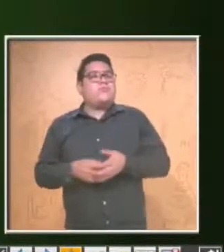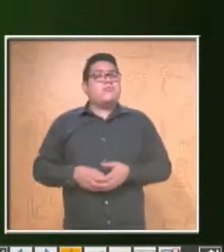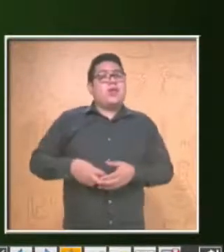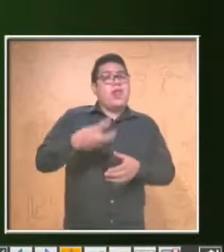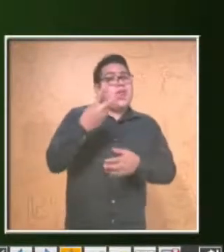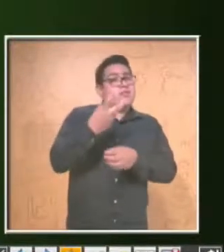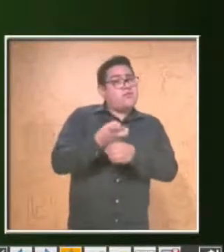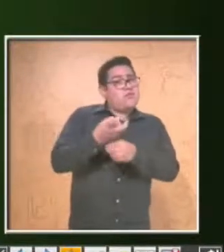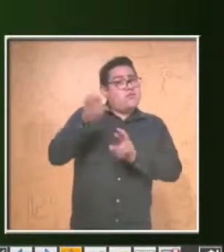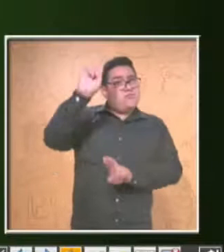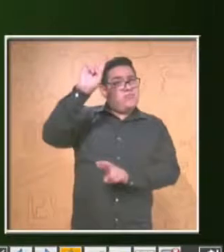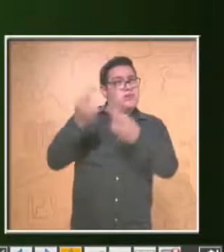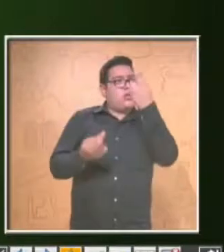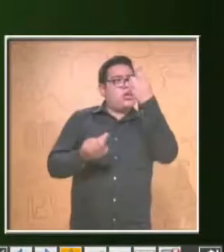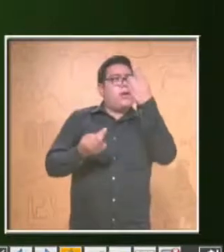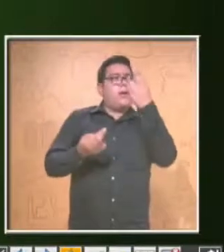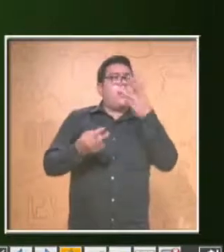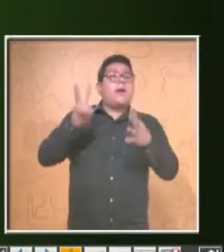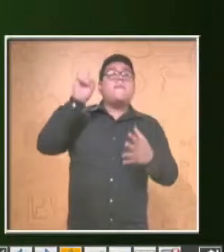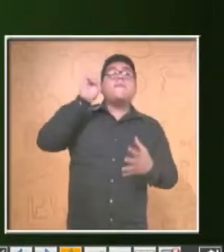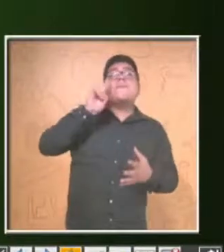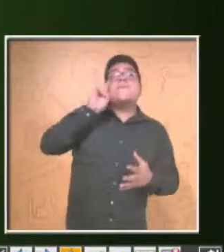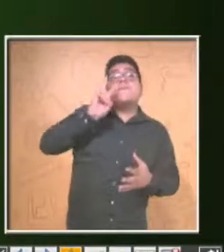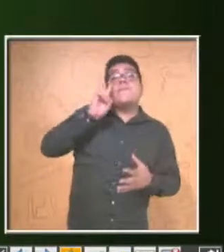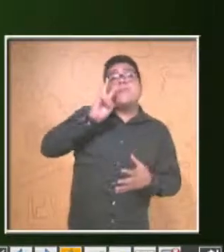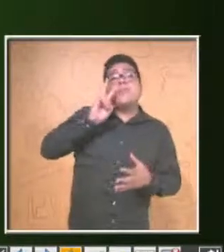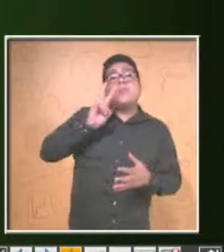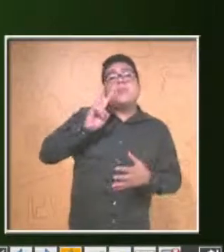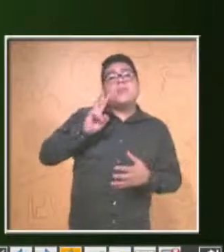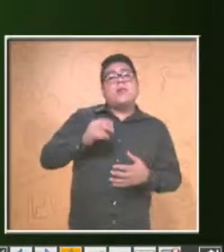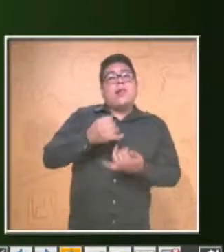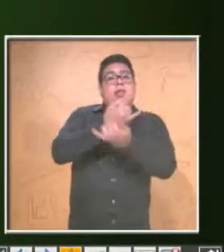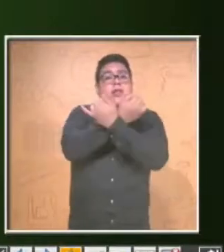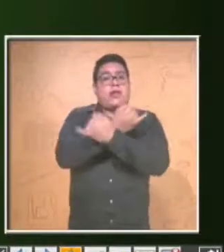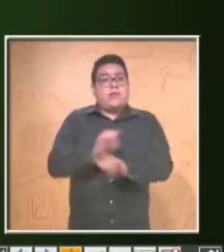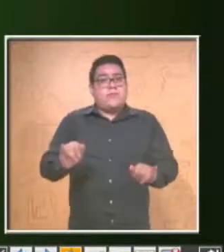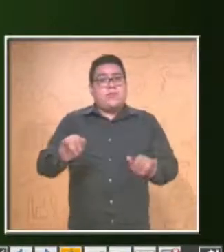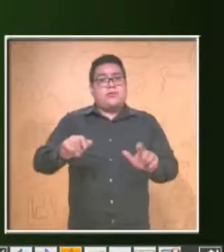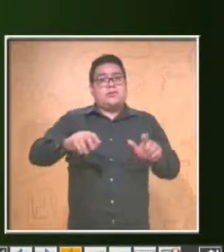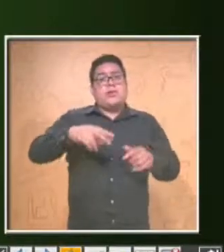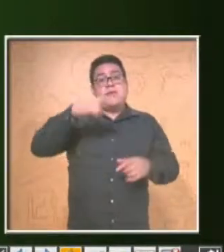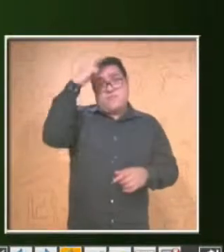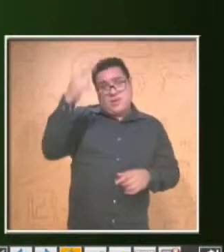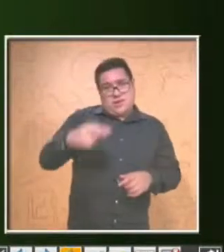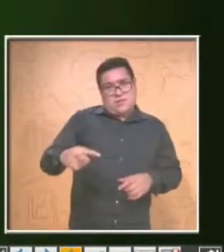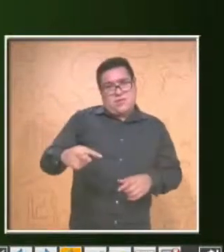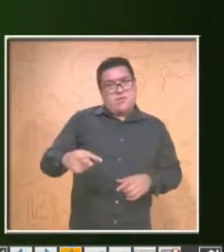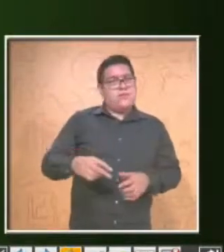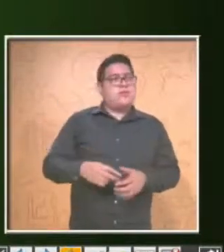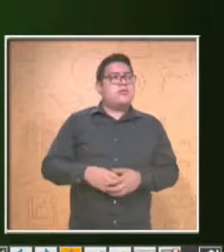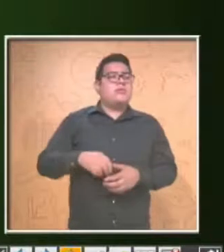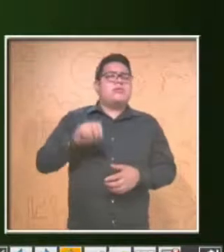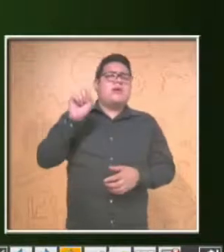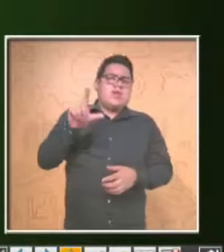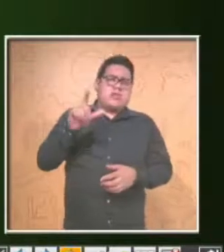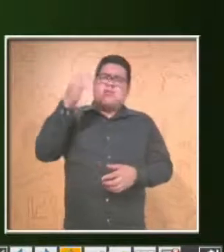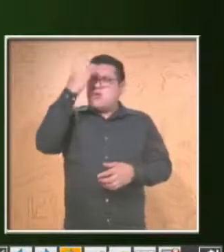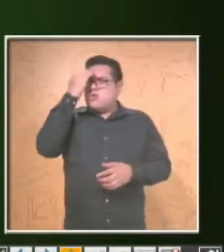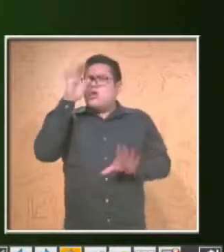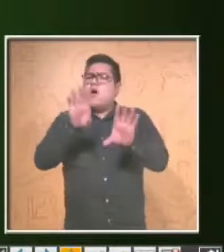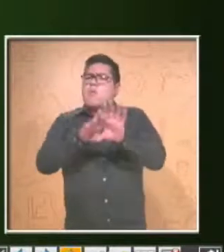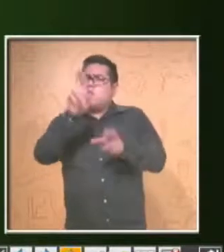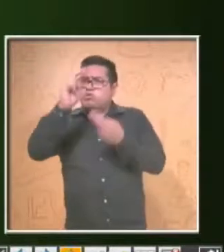revolución que tú puedes notar es la independencia de México, también llamada revolución porque son